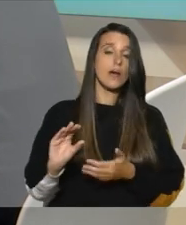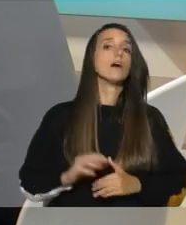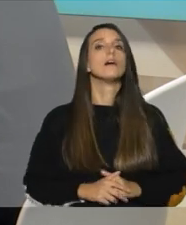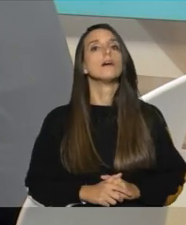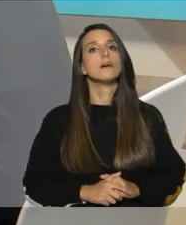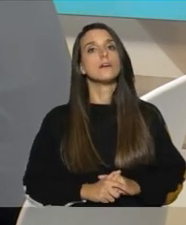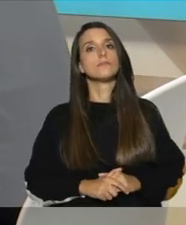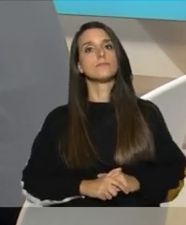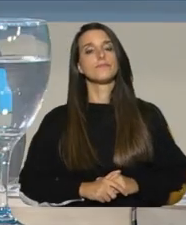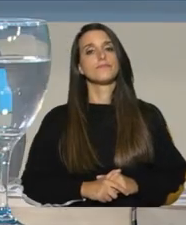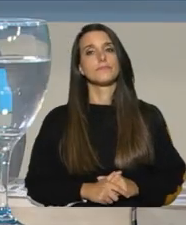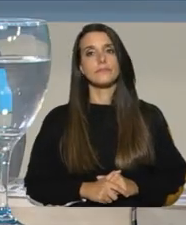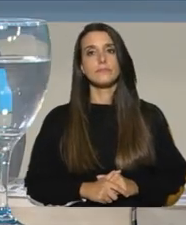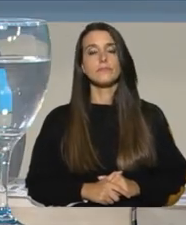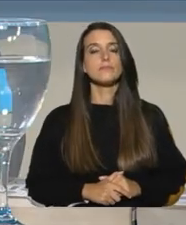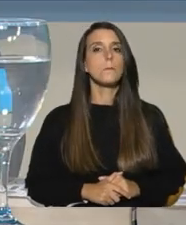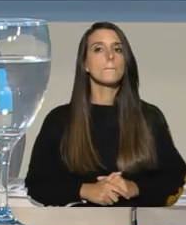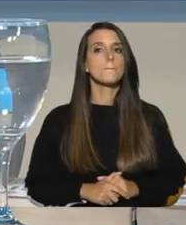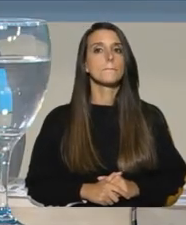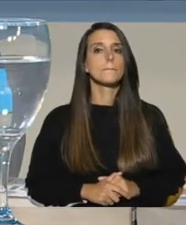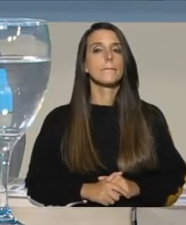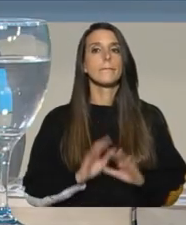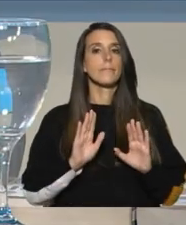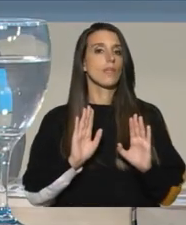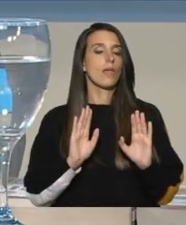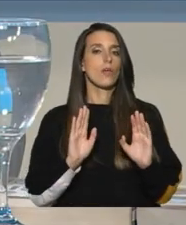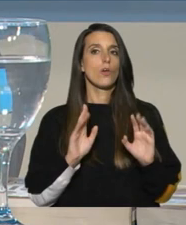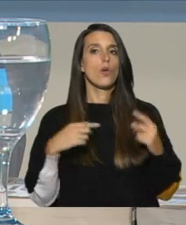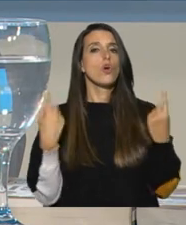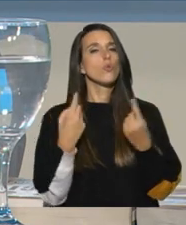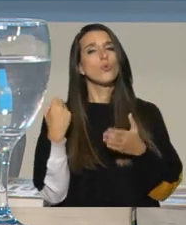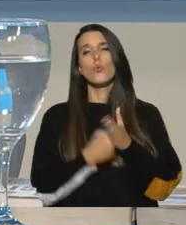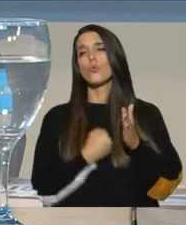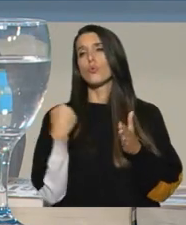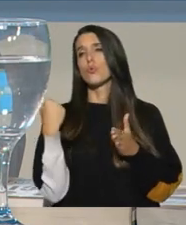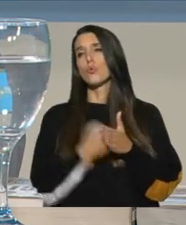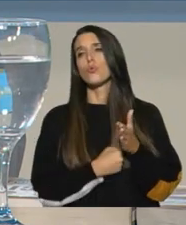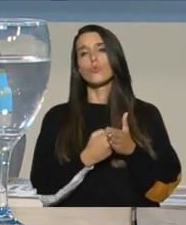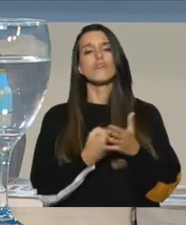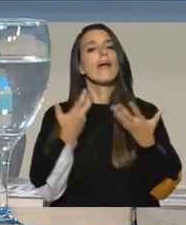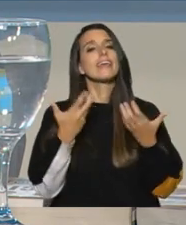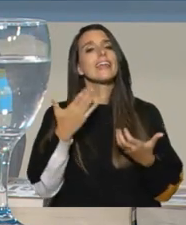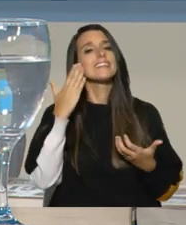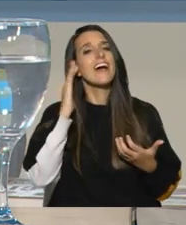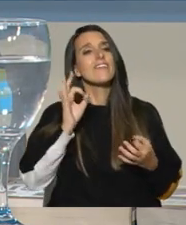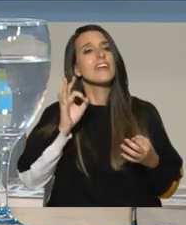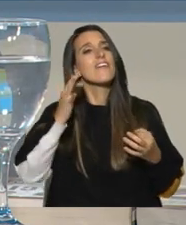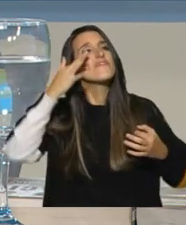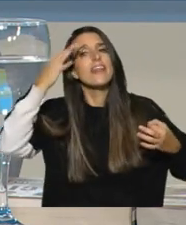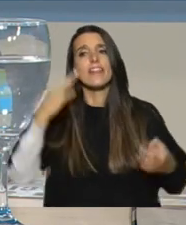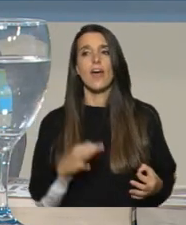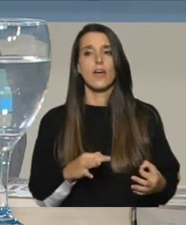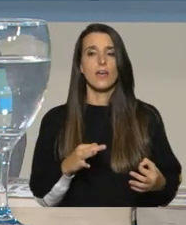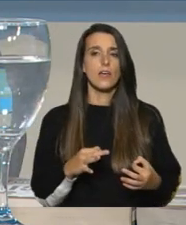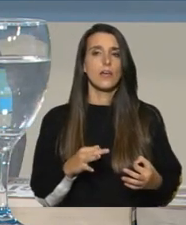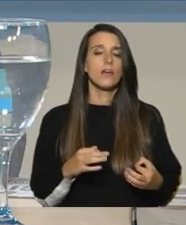una compensación económica? Mirá, nosotros venimos luchando por la verdad, por toda la verdad,